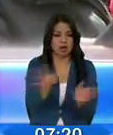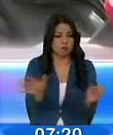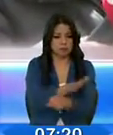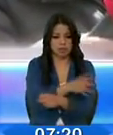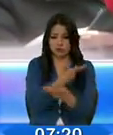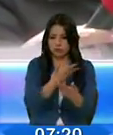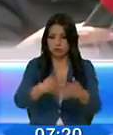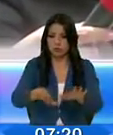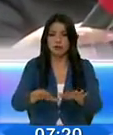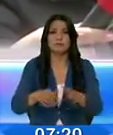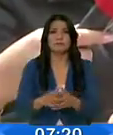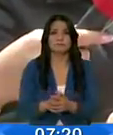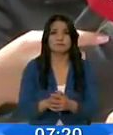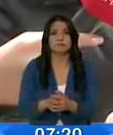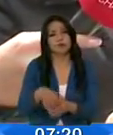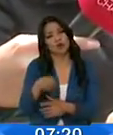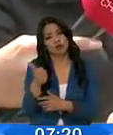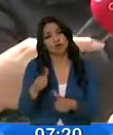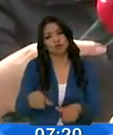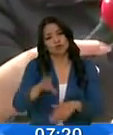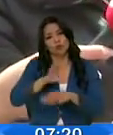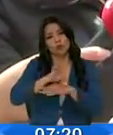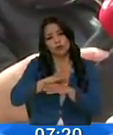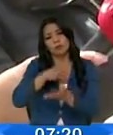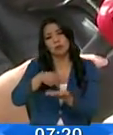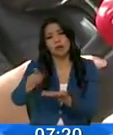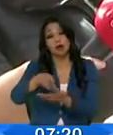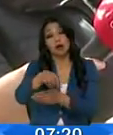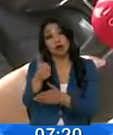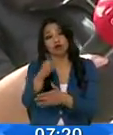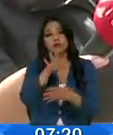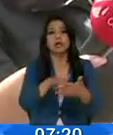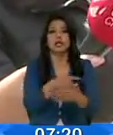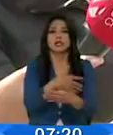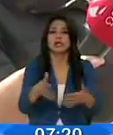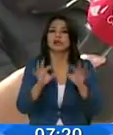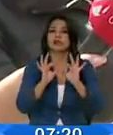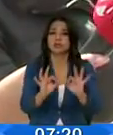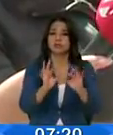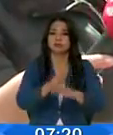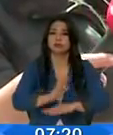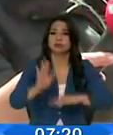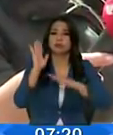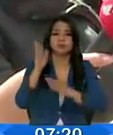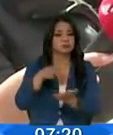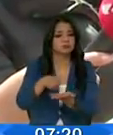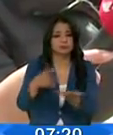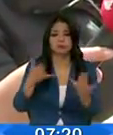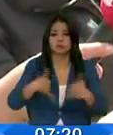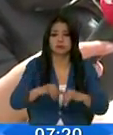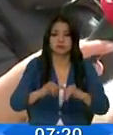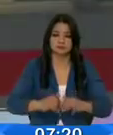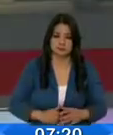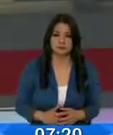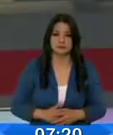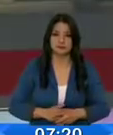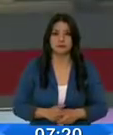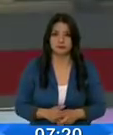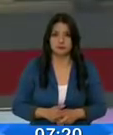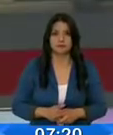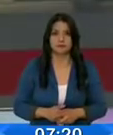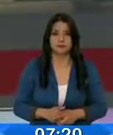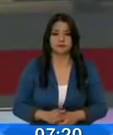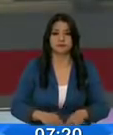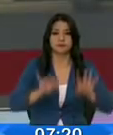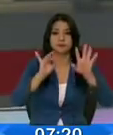como muchos otros en el país. Y con el resto tenemos un calendario y el compromiso de seguir haciendo los pagos.